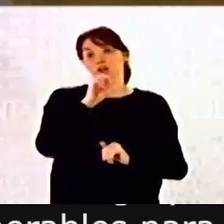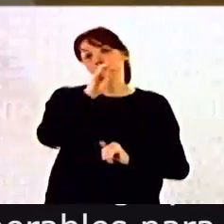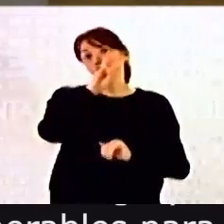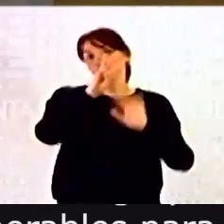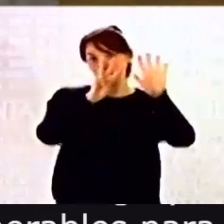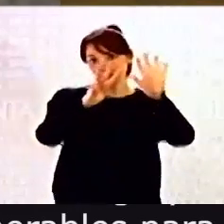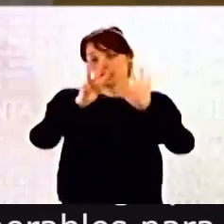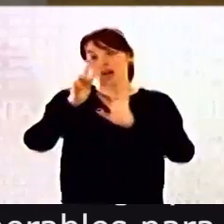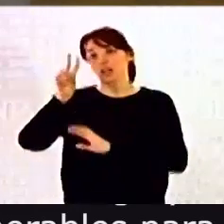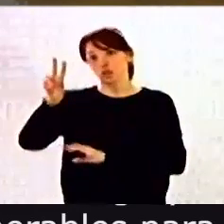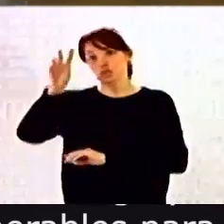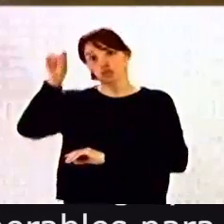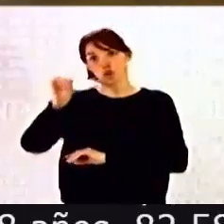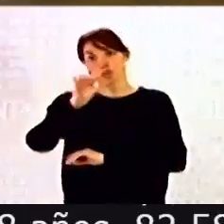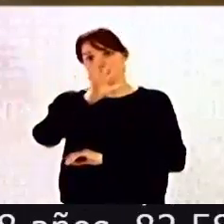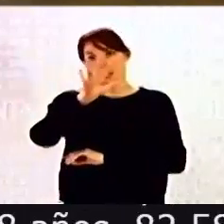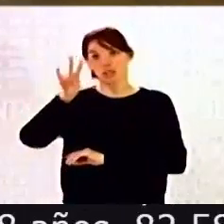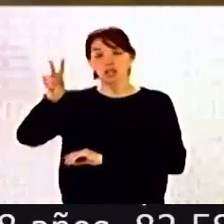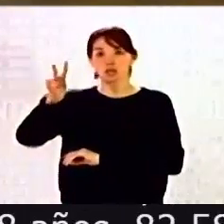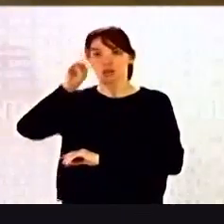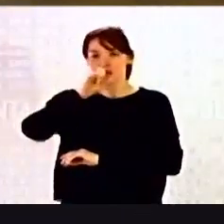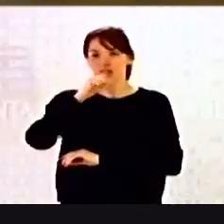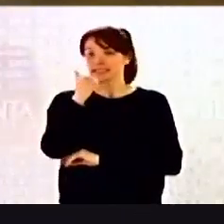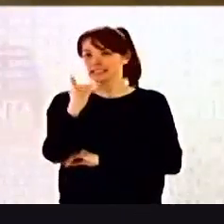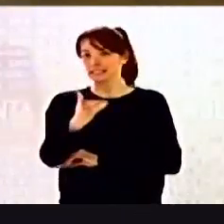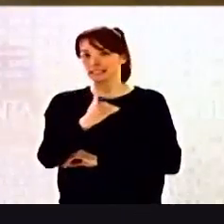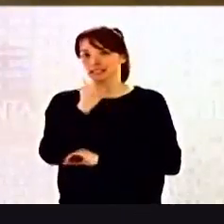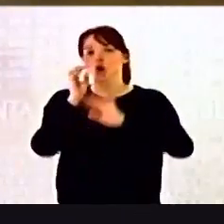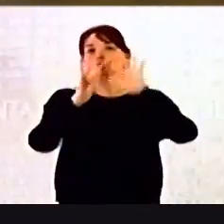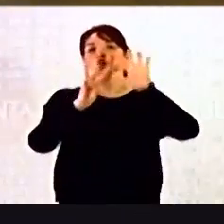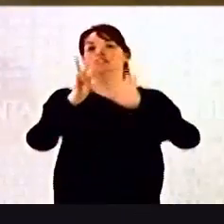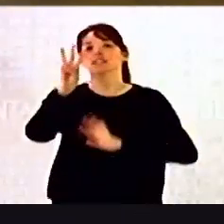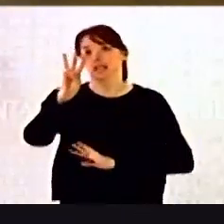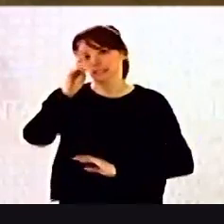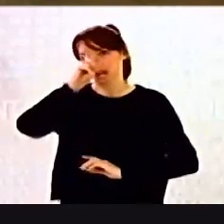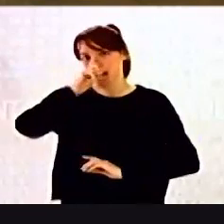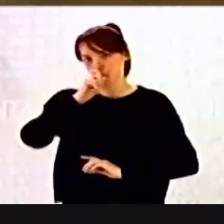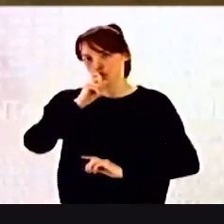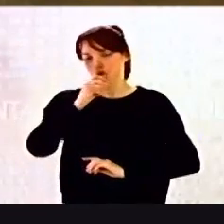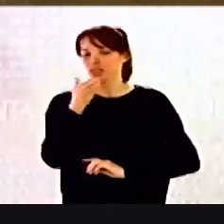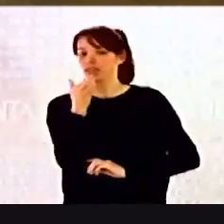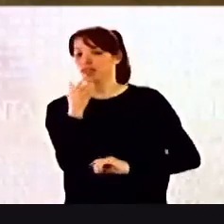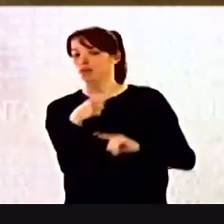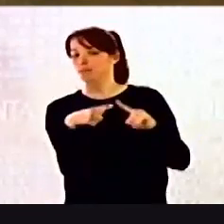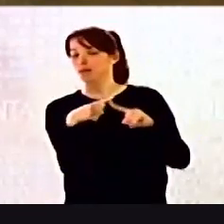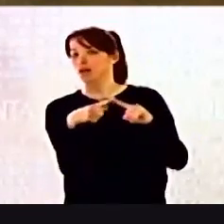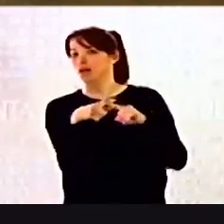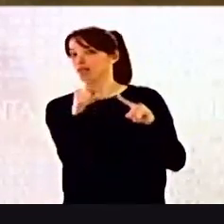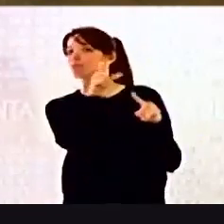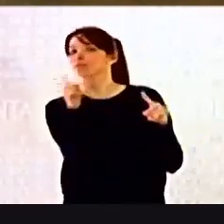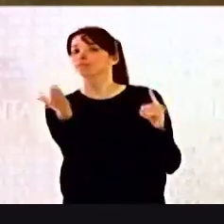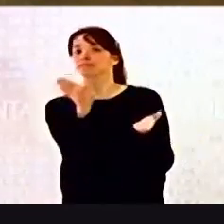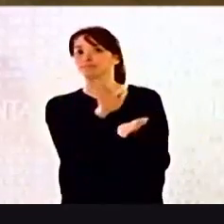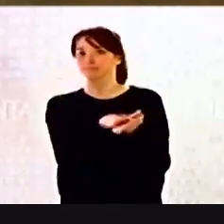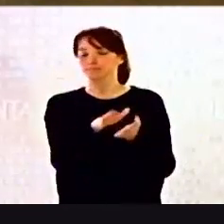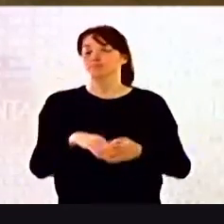82,58 años, cerca de los 83 años de edad media de las personas fallecidas.